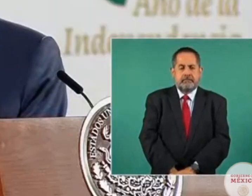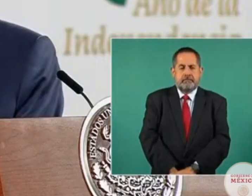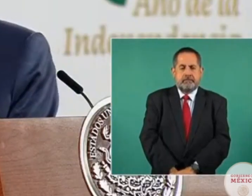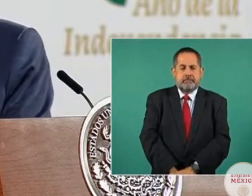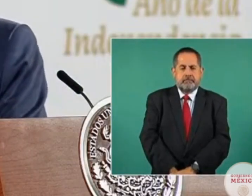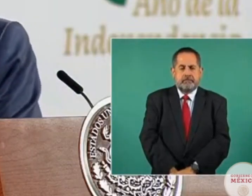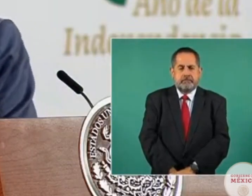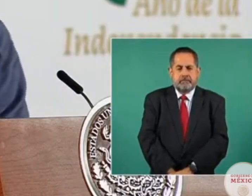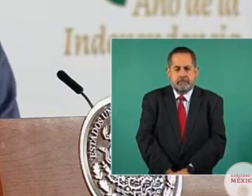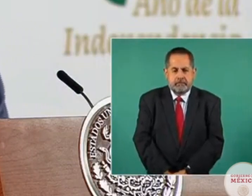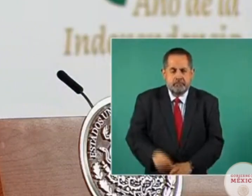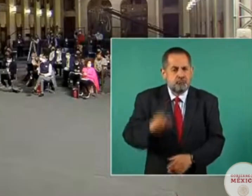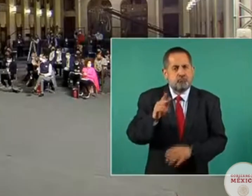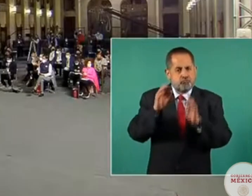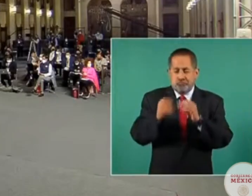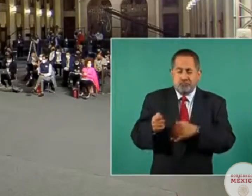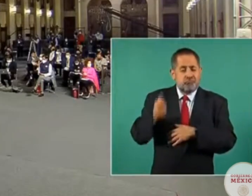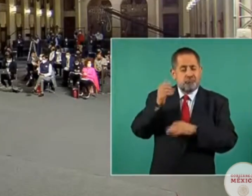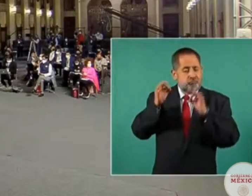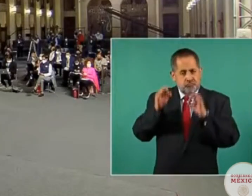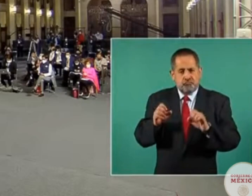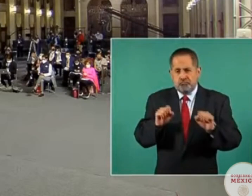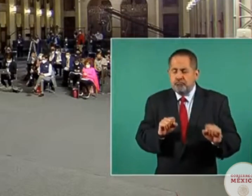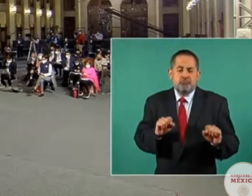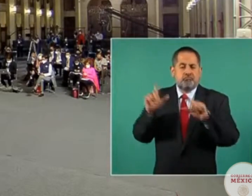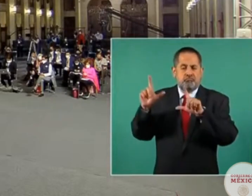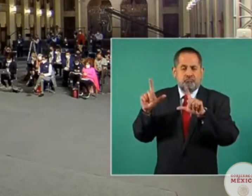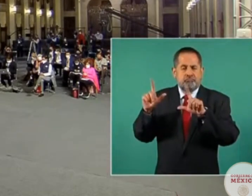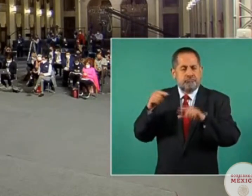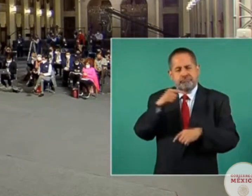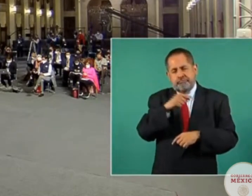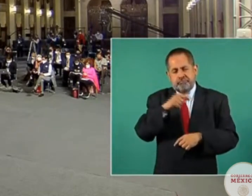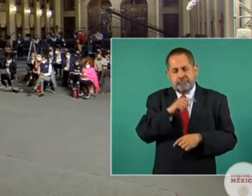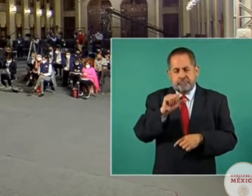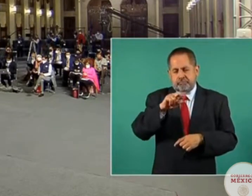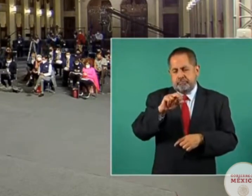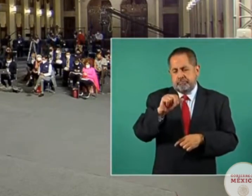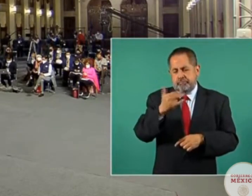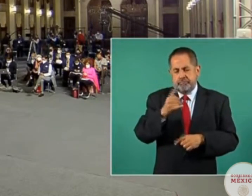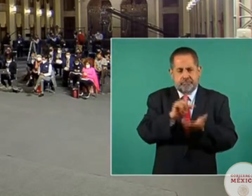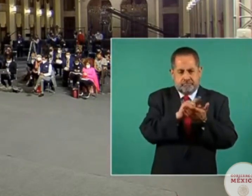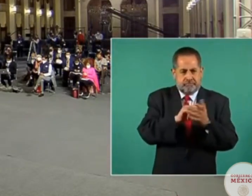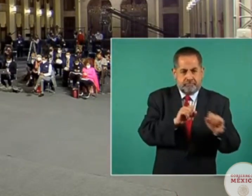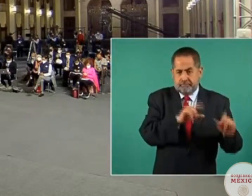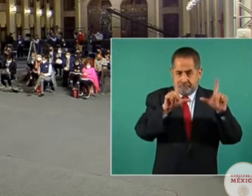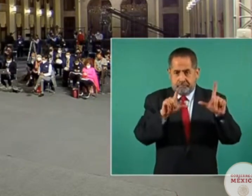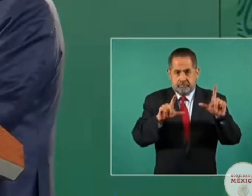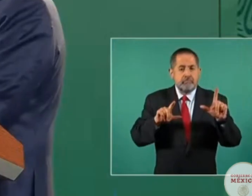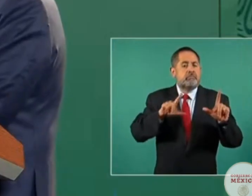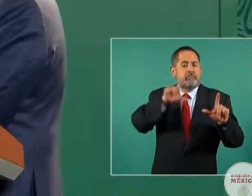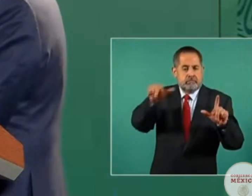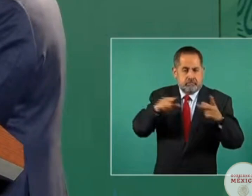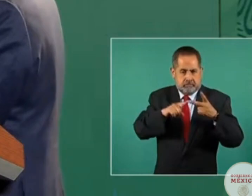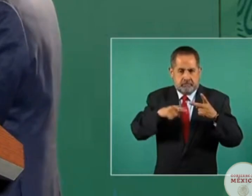Primero el original, o sea, lo que dice, luego cómo le contesto.